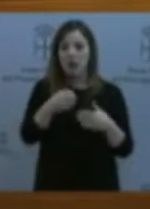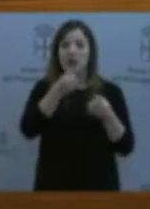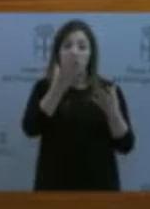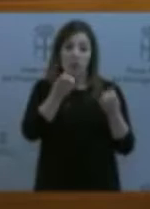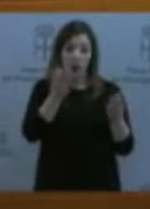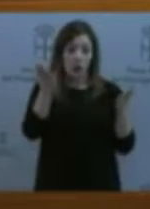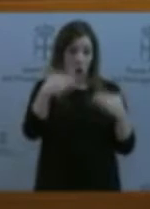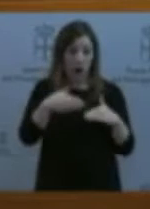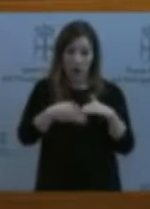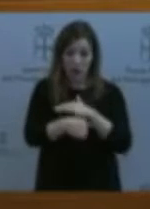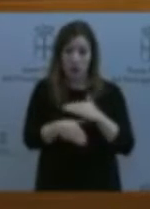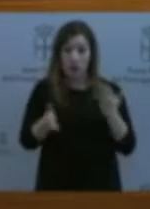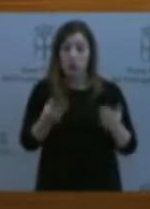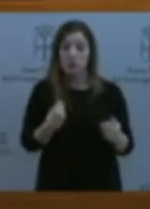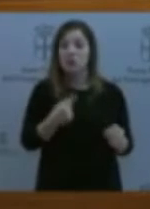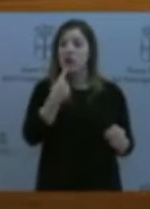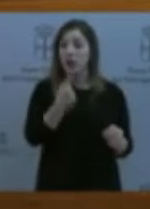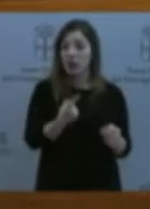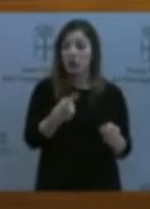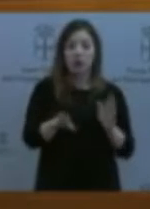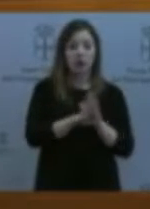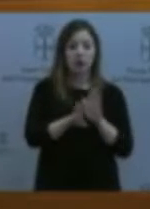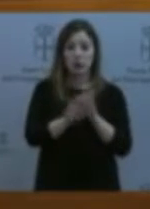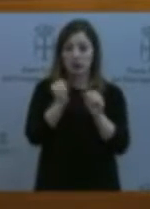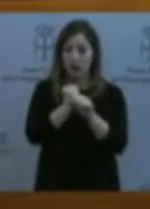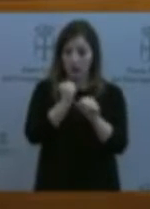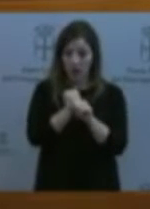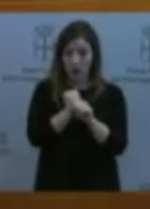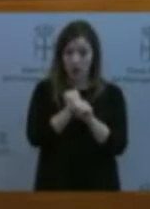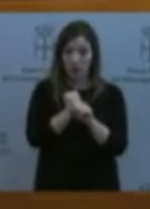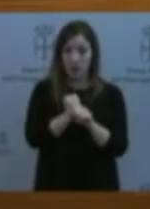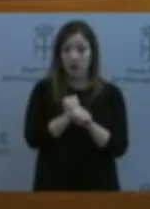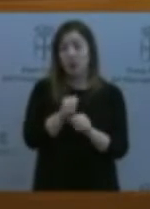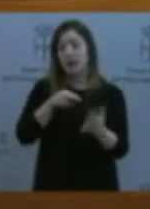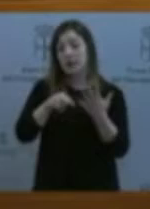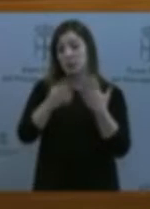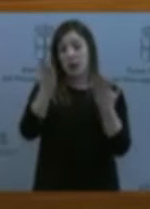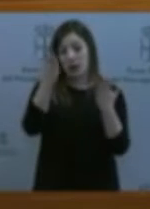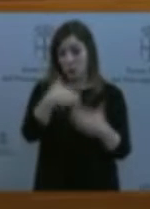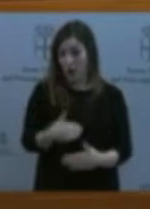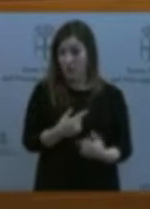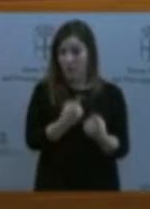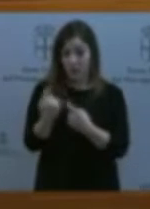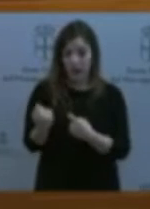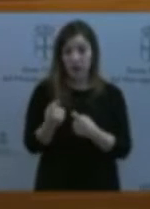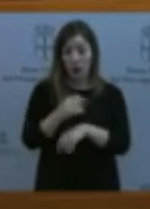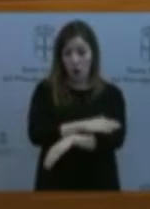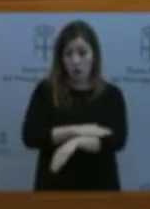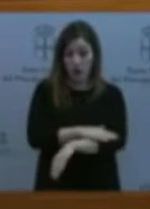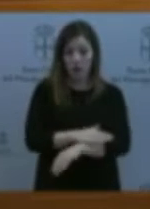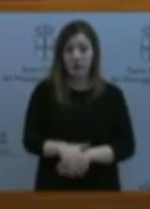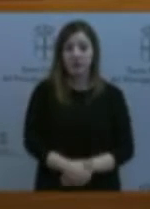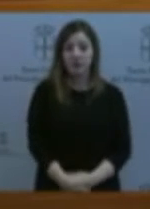se sigue trabajando con esta falta de transparencia en este Gobierno. No sé si con el PRUG